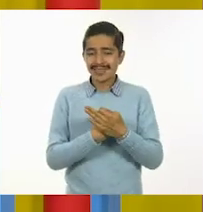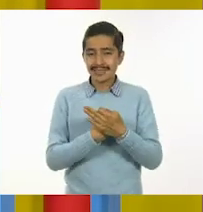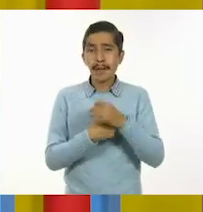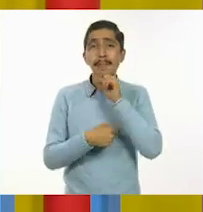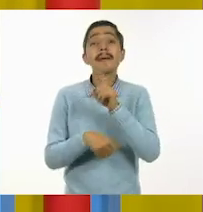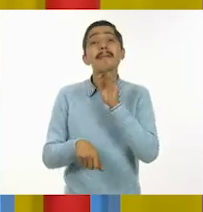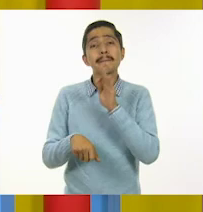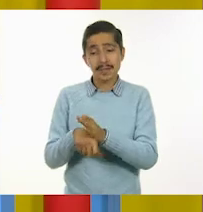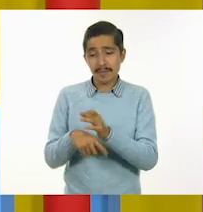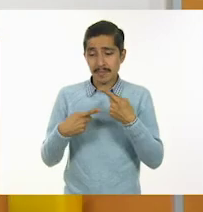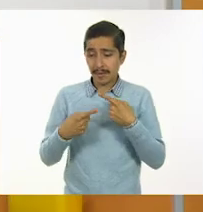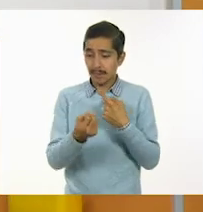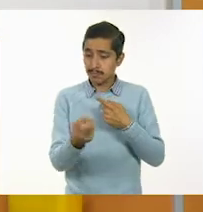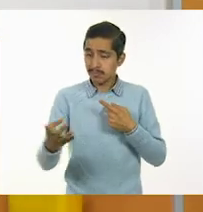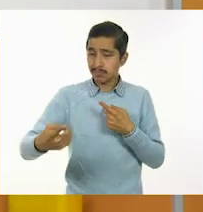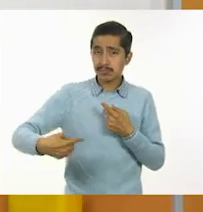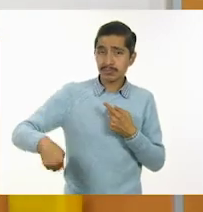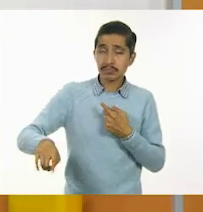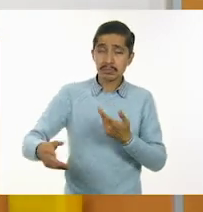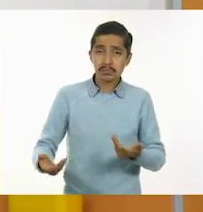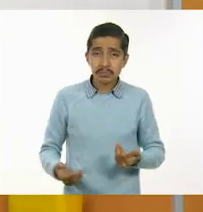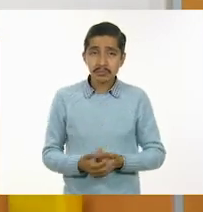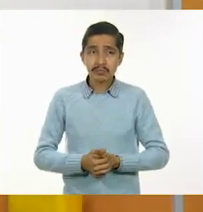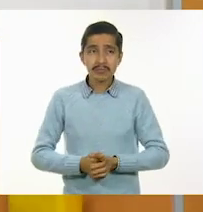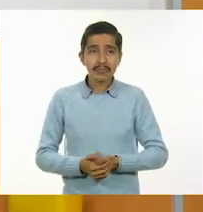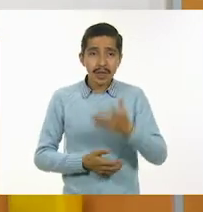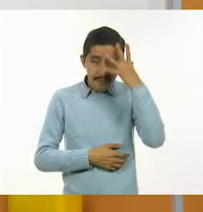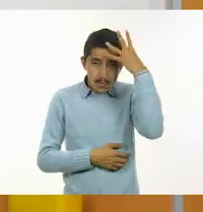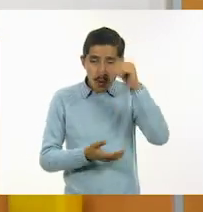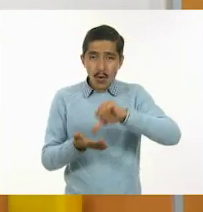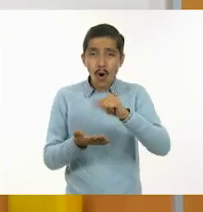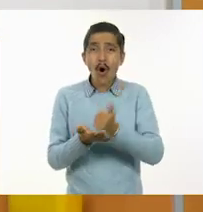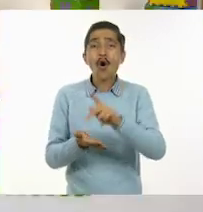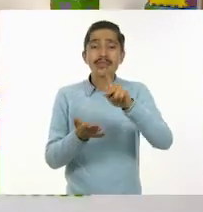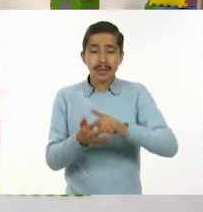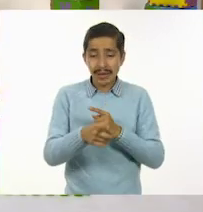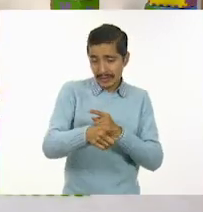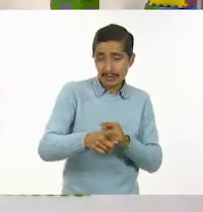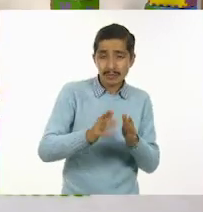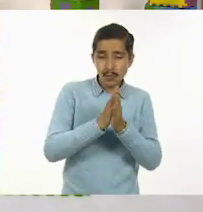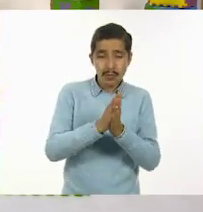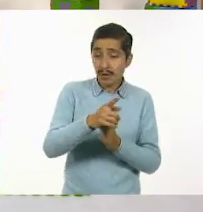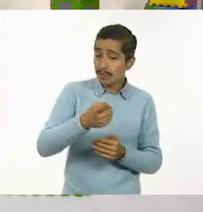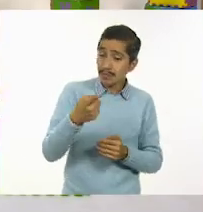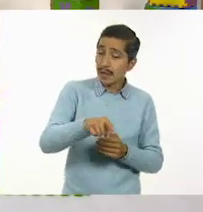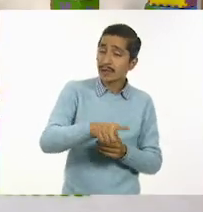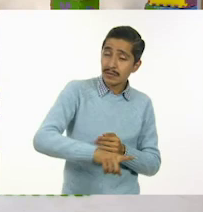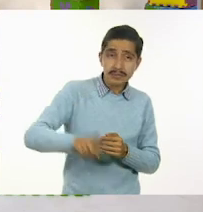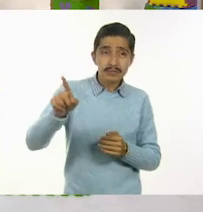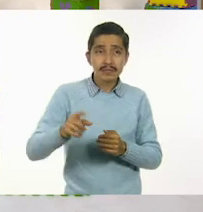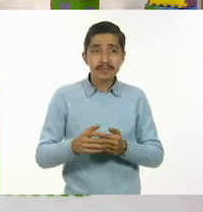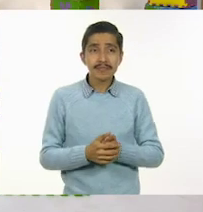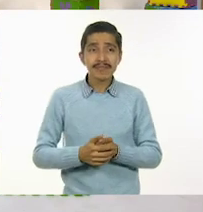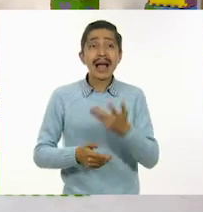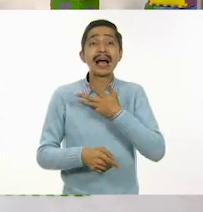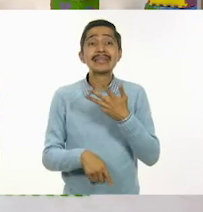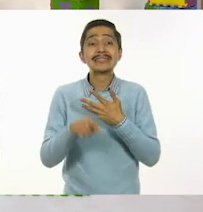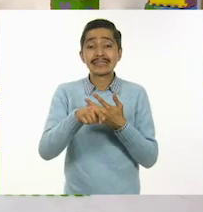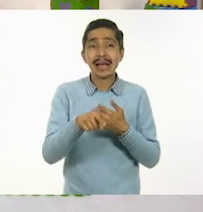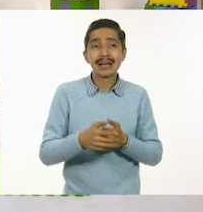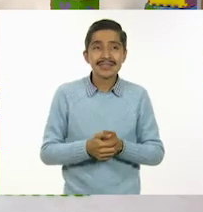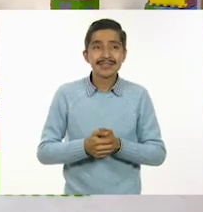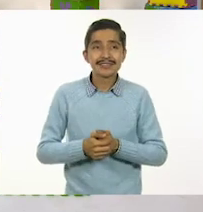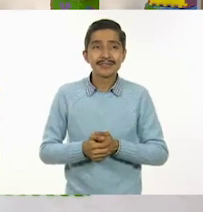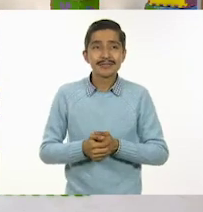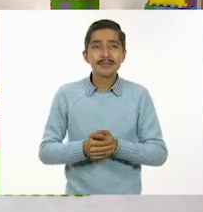de las demás personas, ¿no? Por supuesto. Filindrín, ahora ve de nuevo a observar. ¿Dónde está Filindrín? ¿Ya se fue? No, aquí está.